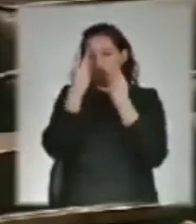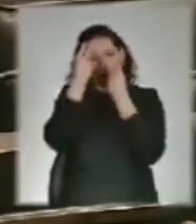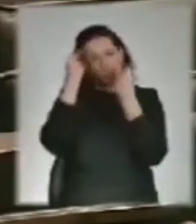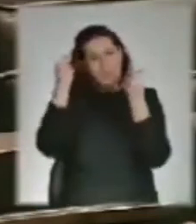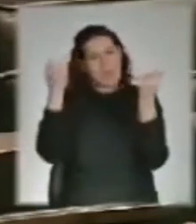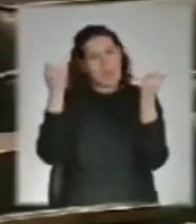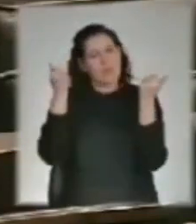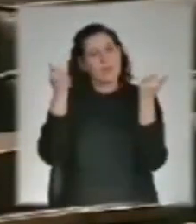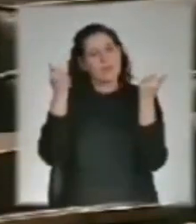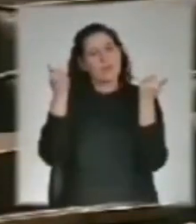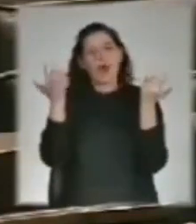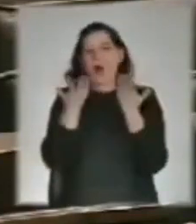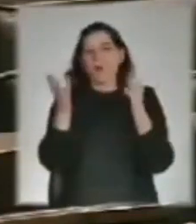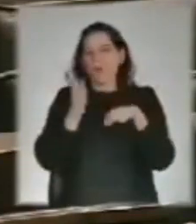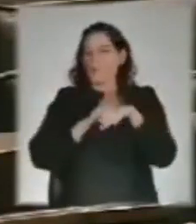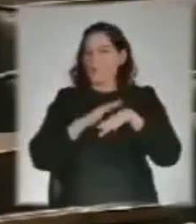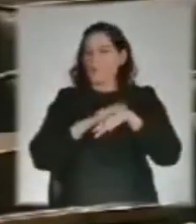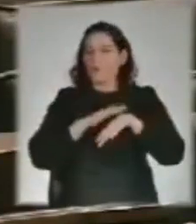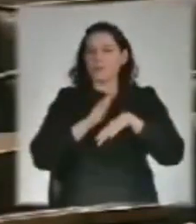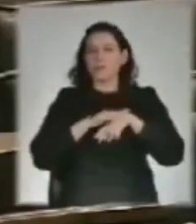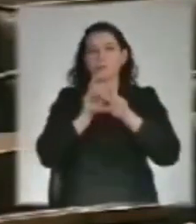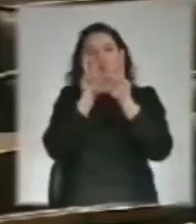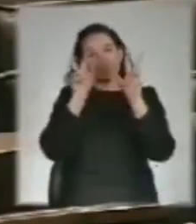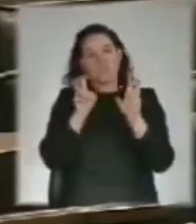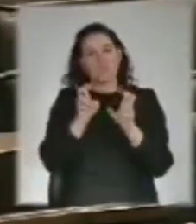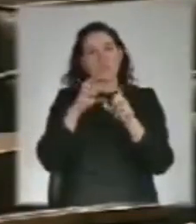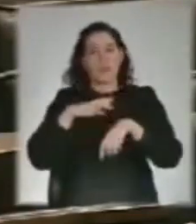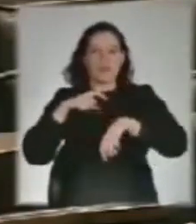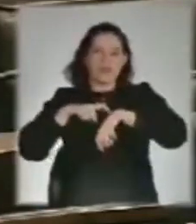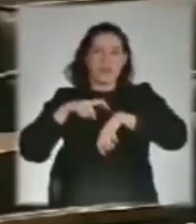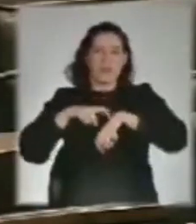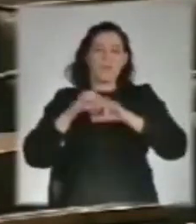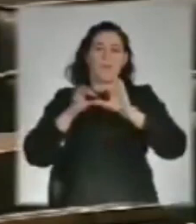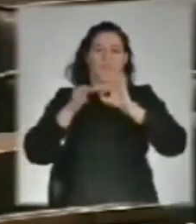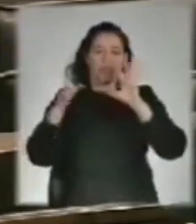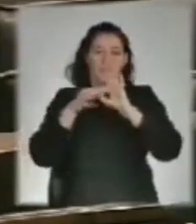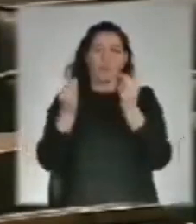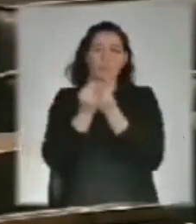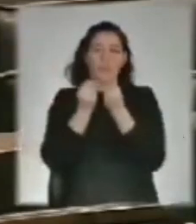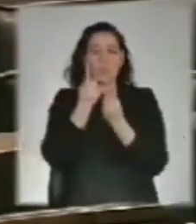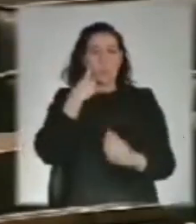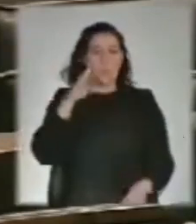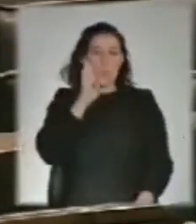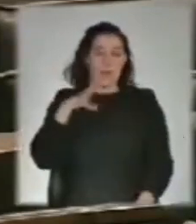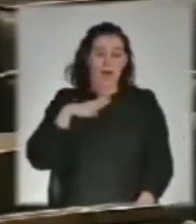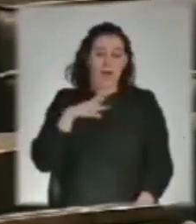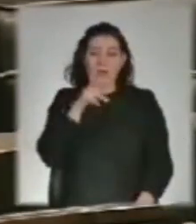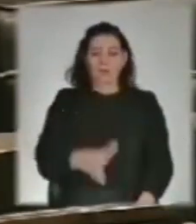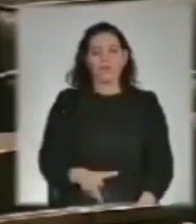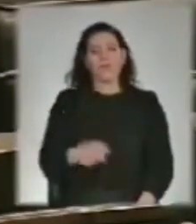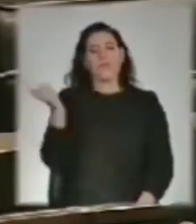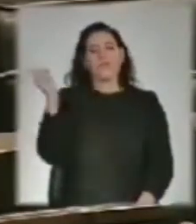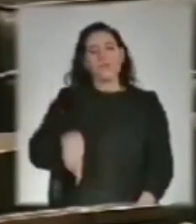y que de repente ahora con este tiempo extra que han tenido muchos padres con sus hijos ha surgido